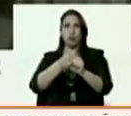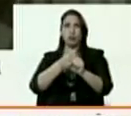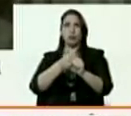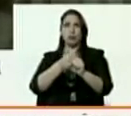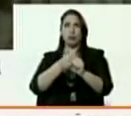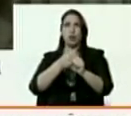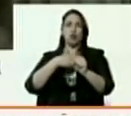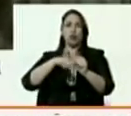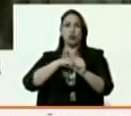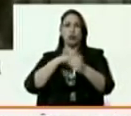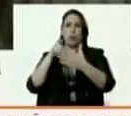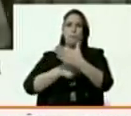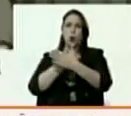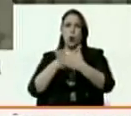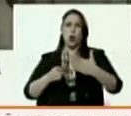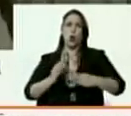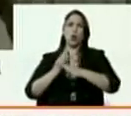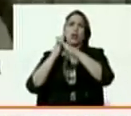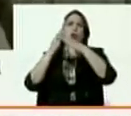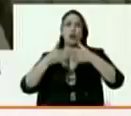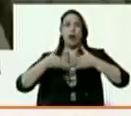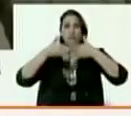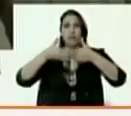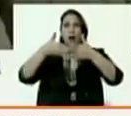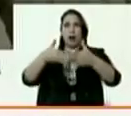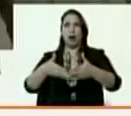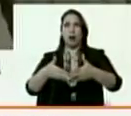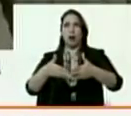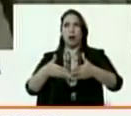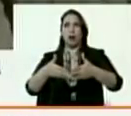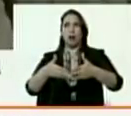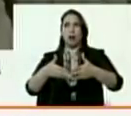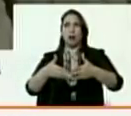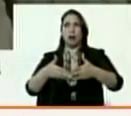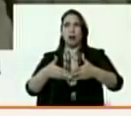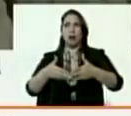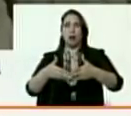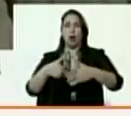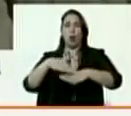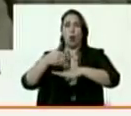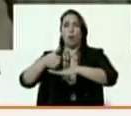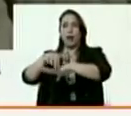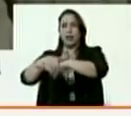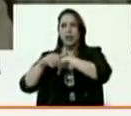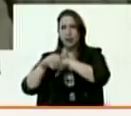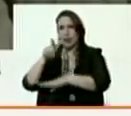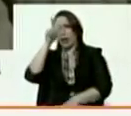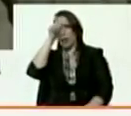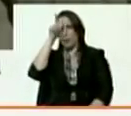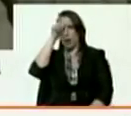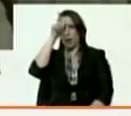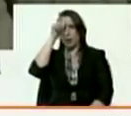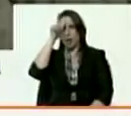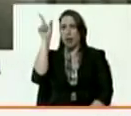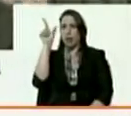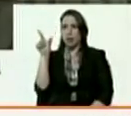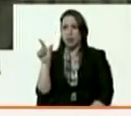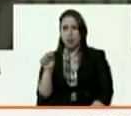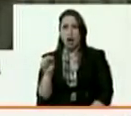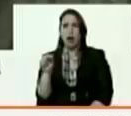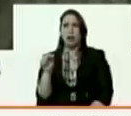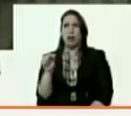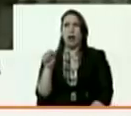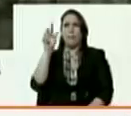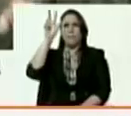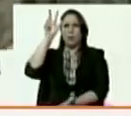tuvimos un bloqueo naval por Inglaterra, Alemania, Italia,